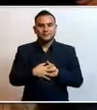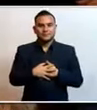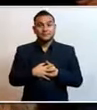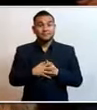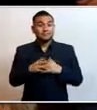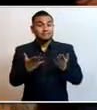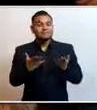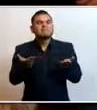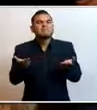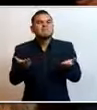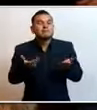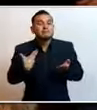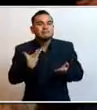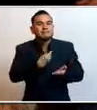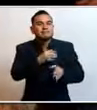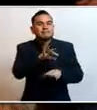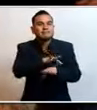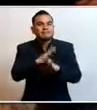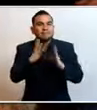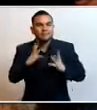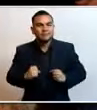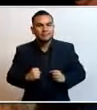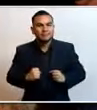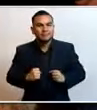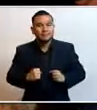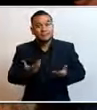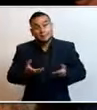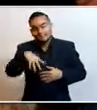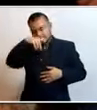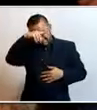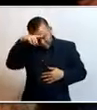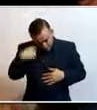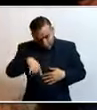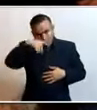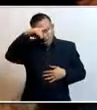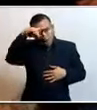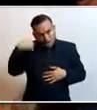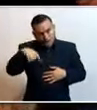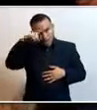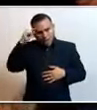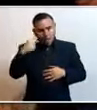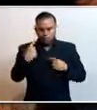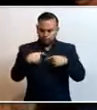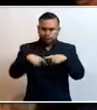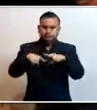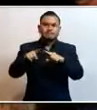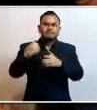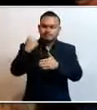¿Y qué hacemos? Pues trabajar más, salir más,